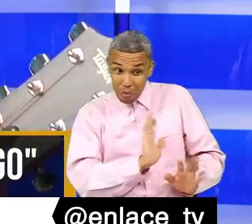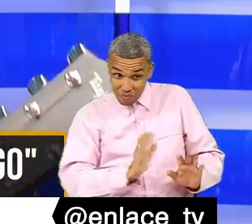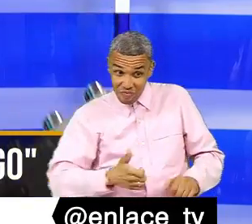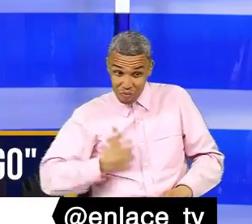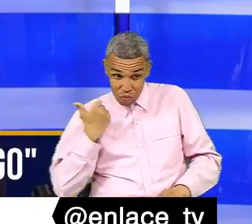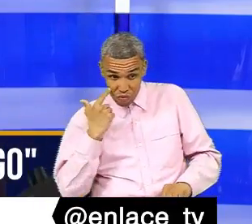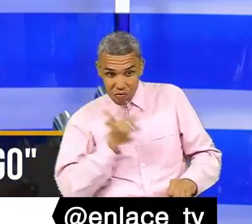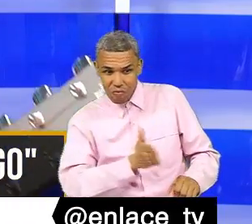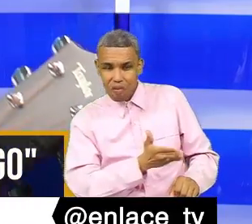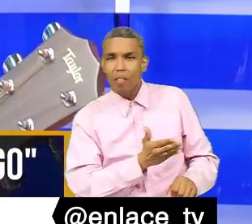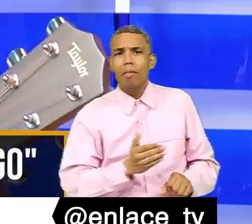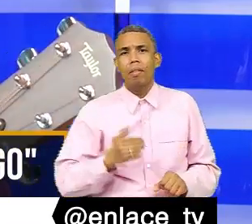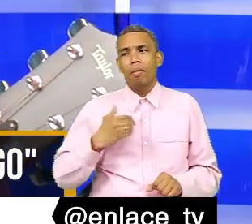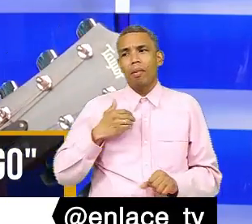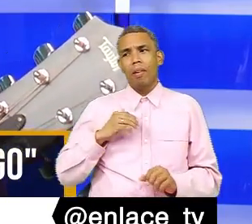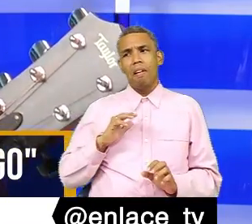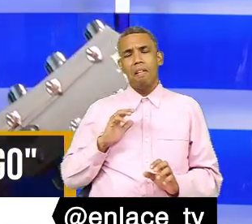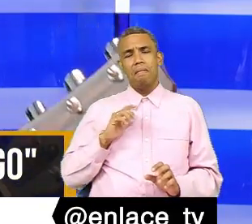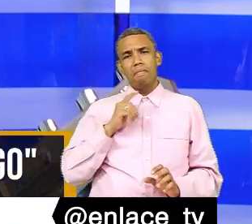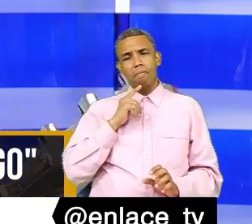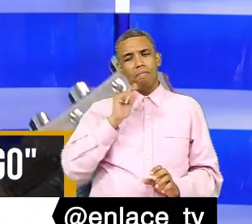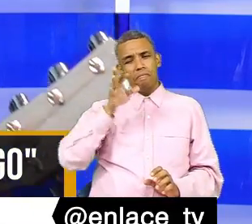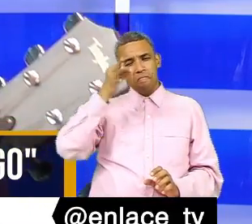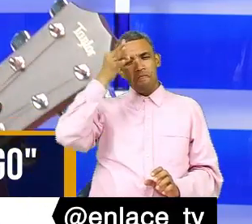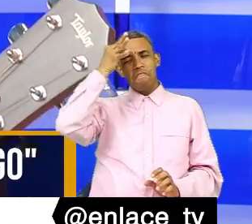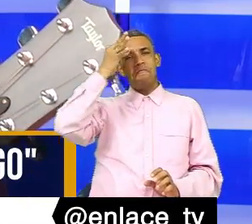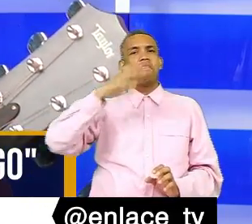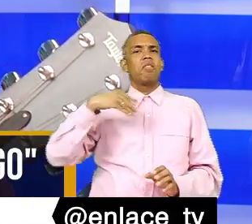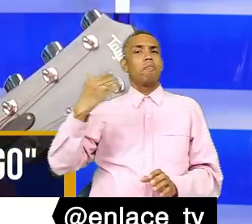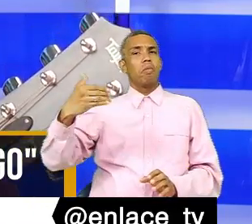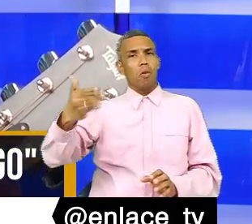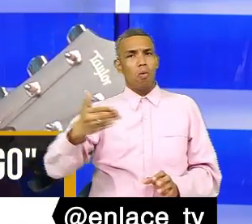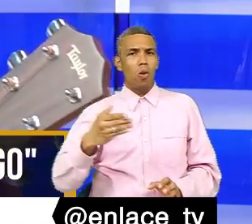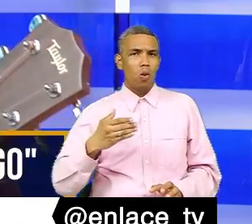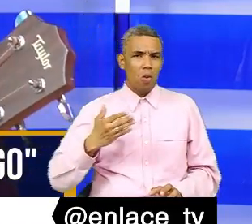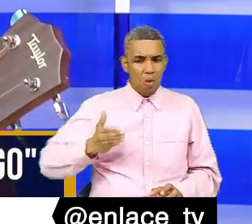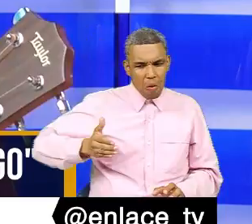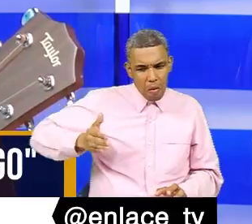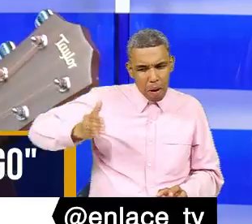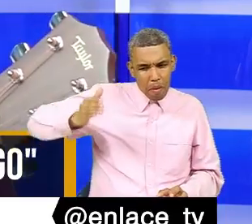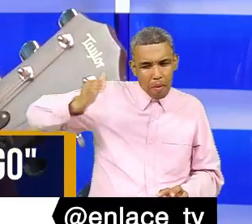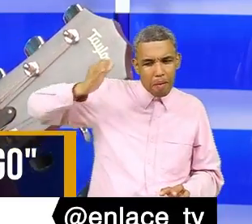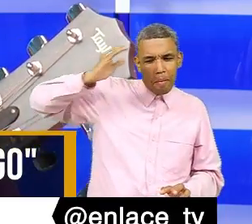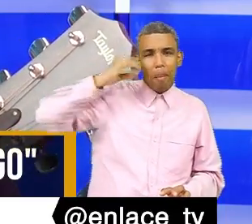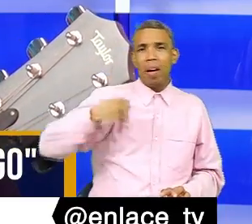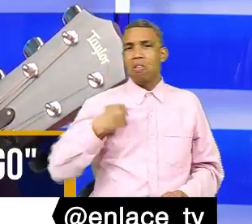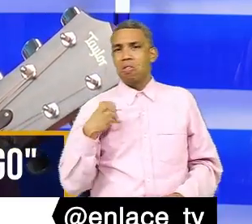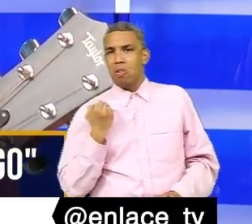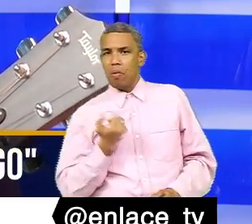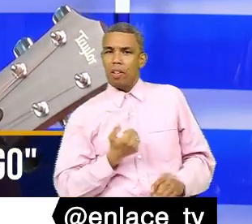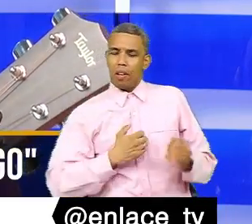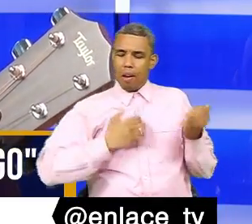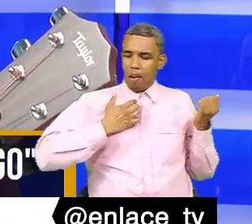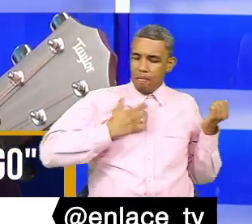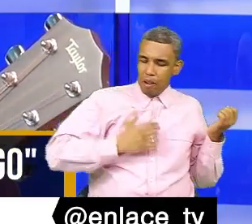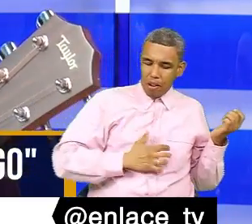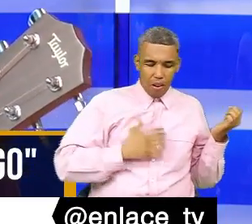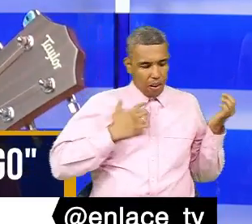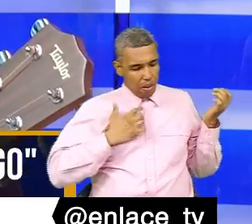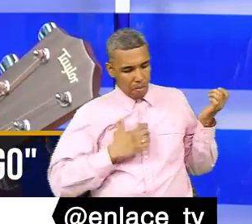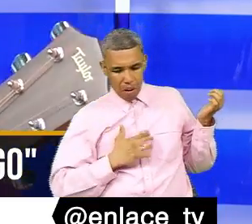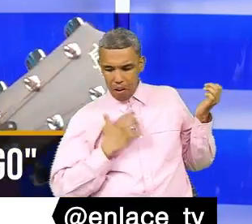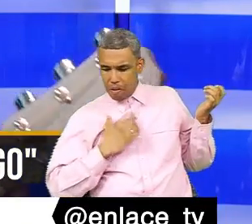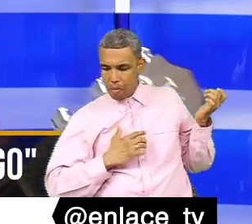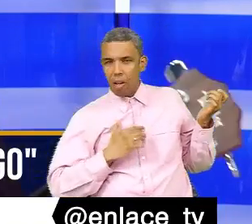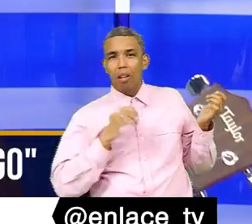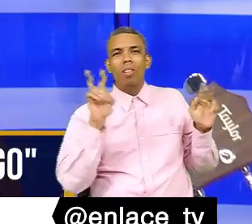con mi pasión, primero con la guitarra, luego que con componer. Desde muy chico empecé a componer música con mensaje para